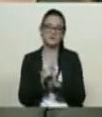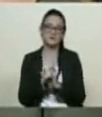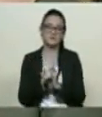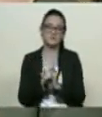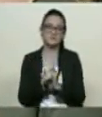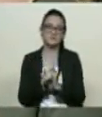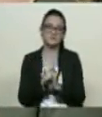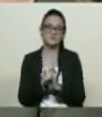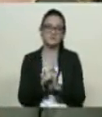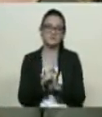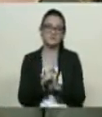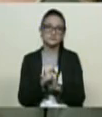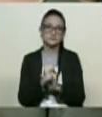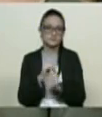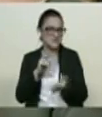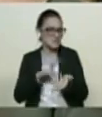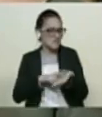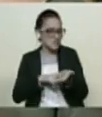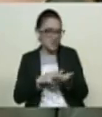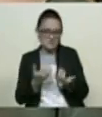Absolutamente transparente.